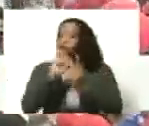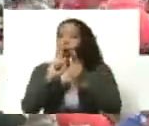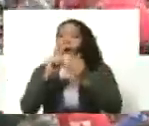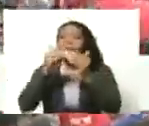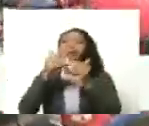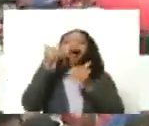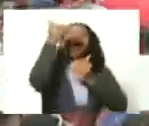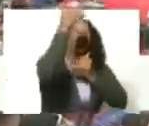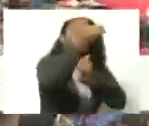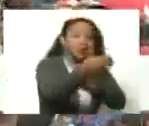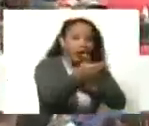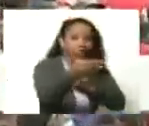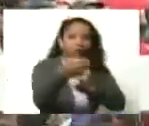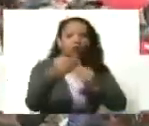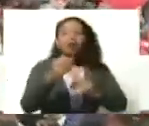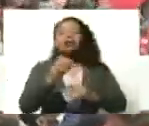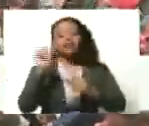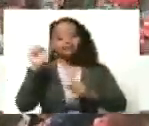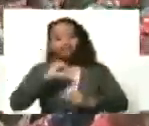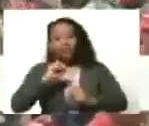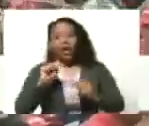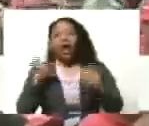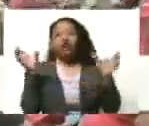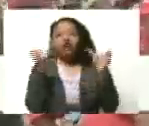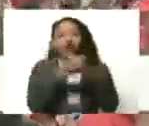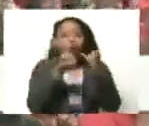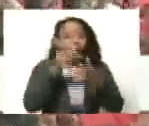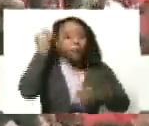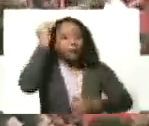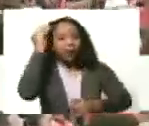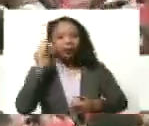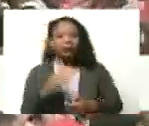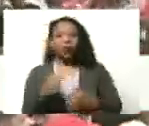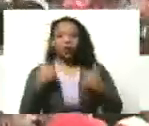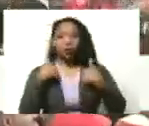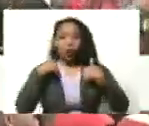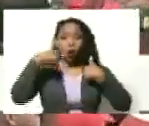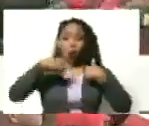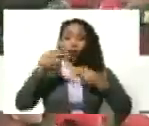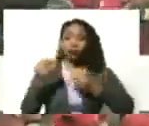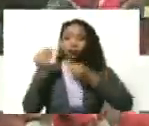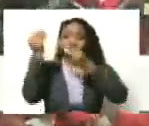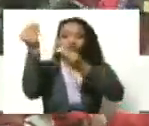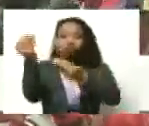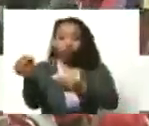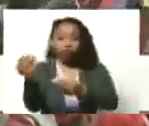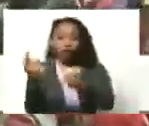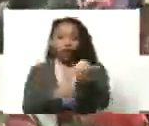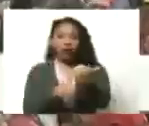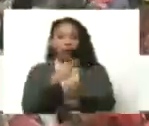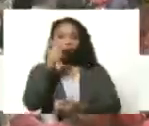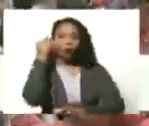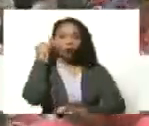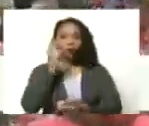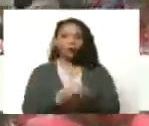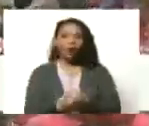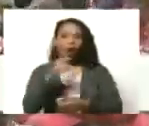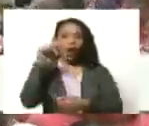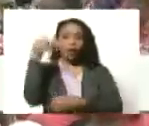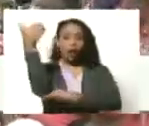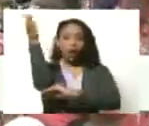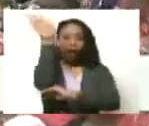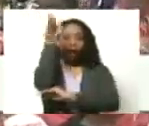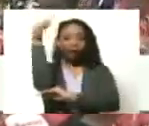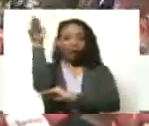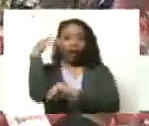que pensar definitivamente en el colectivo. Cuando yo hoy les entregue a ustedes, hermanos, hermanas, este estandarte que